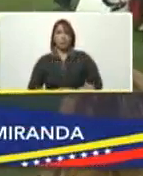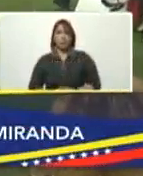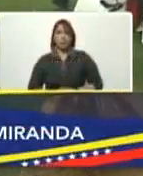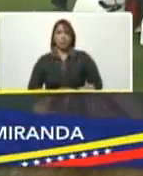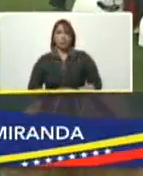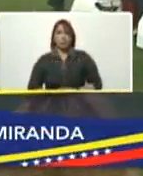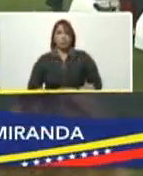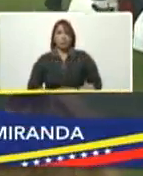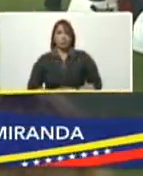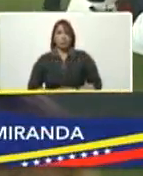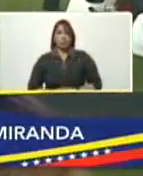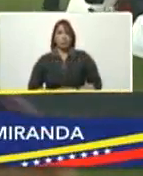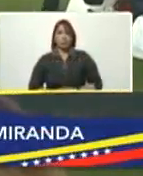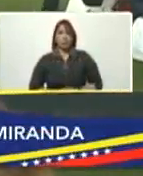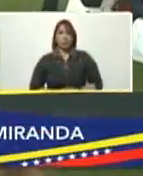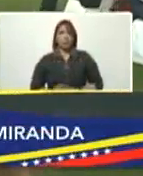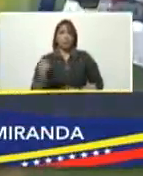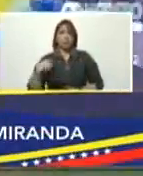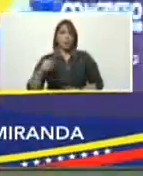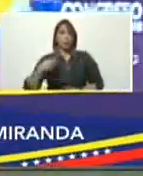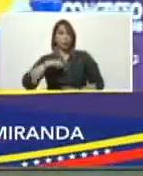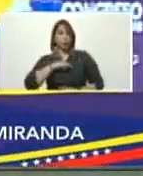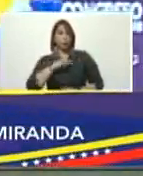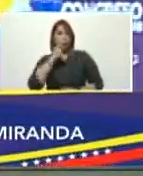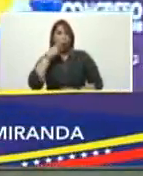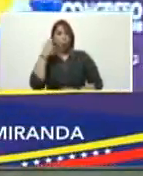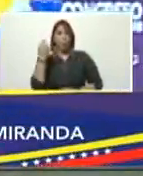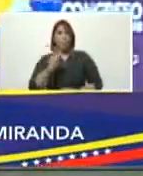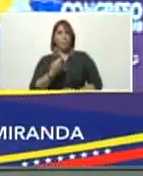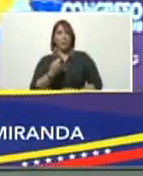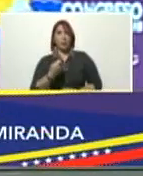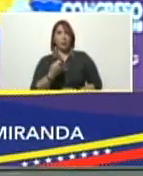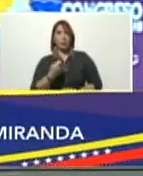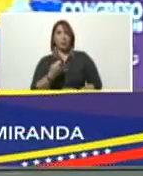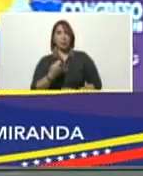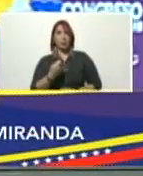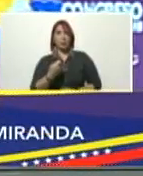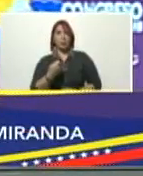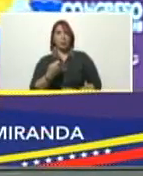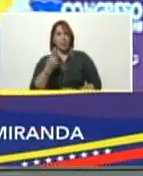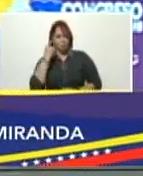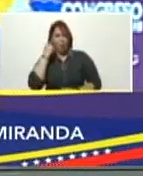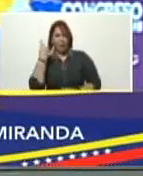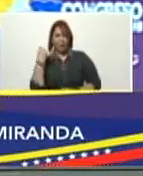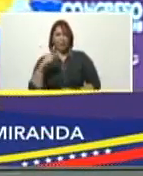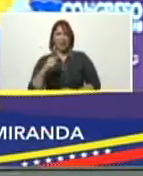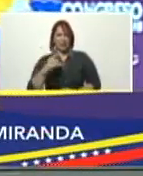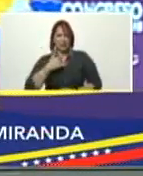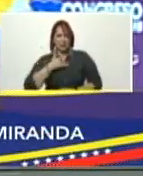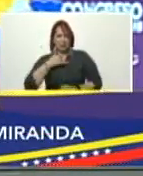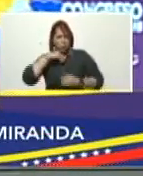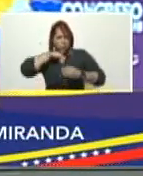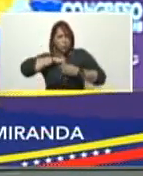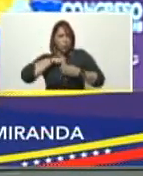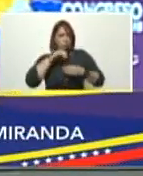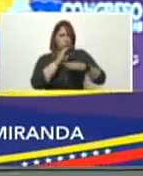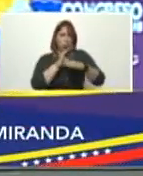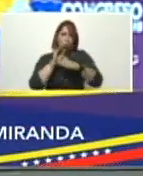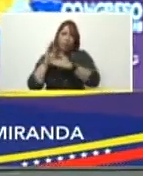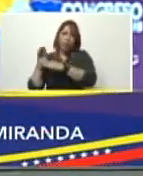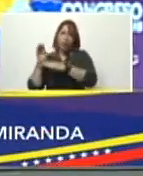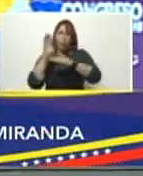lejos que el que tenemos los hombres. El sentido innato de proteger, de cuidar,